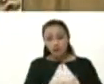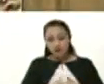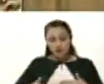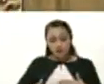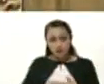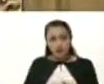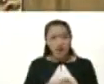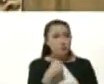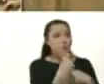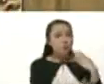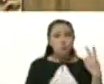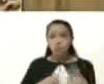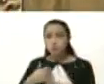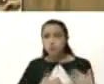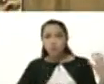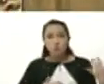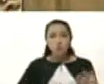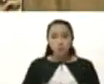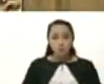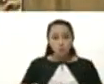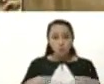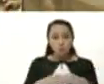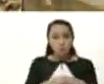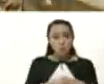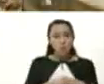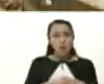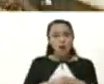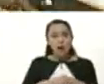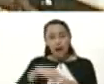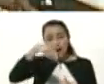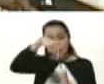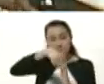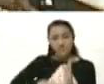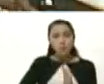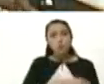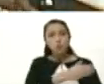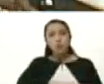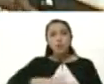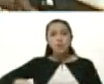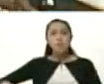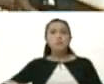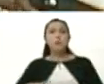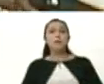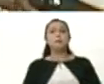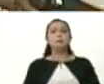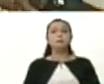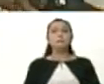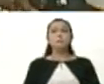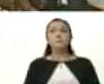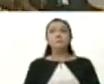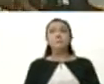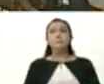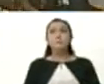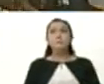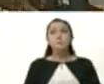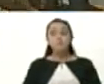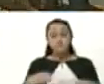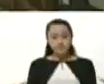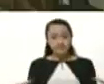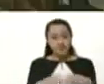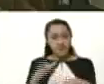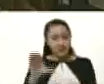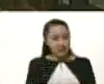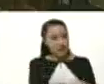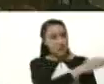voces y de esos instrumentos que se escuchan río abajo. A veces Serenata guayanesa viene bajando